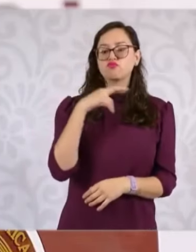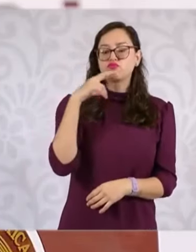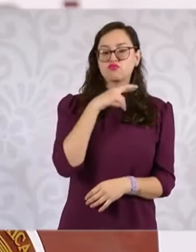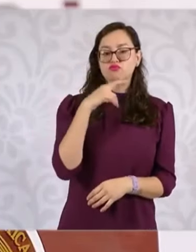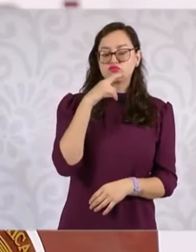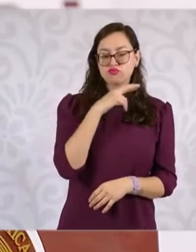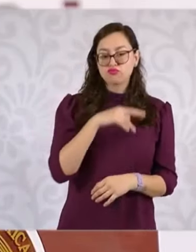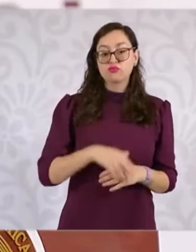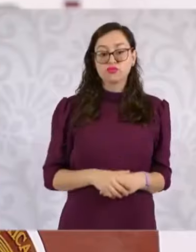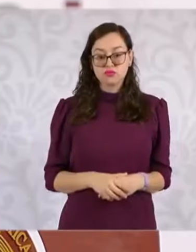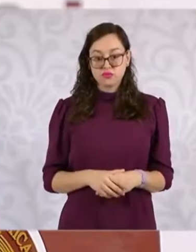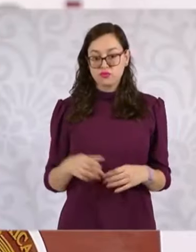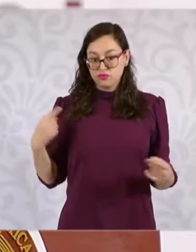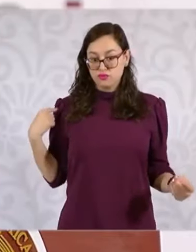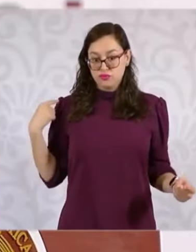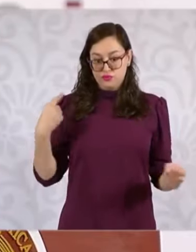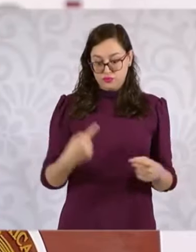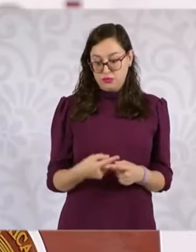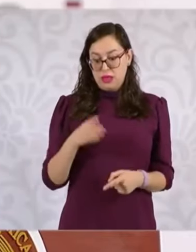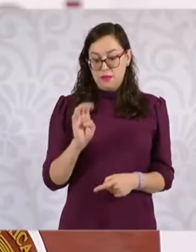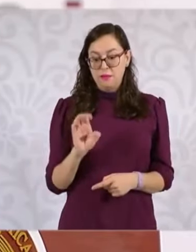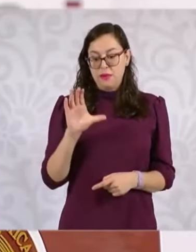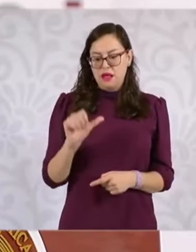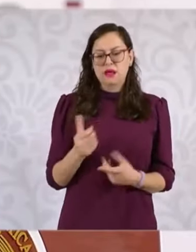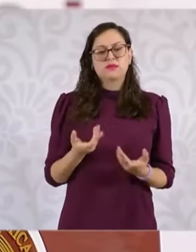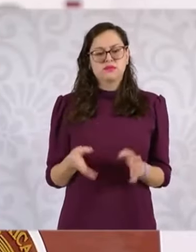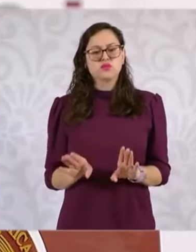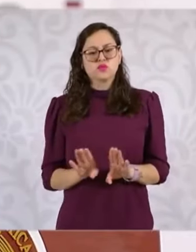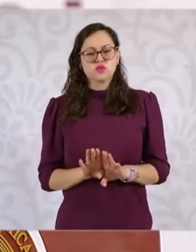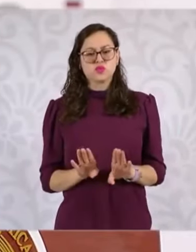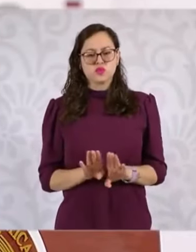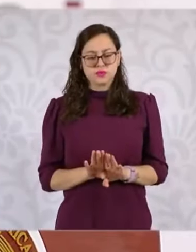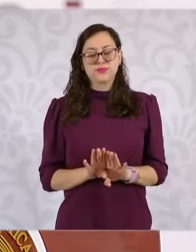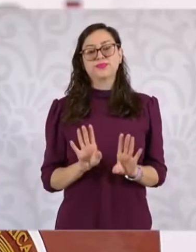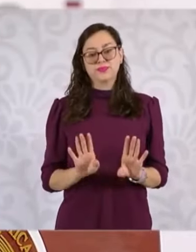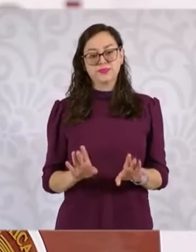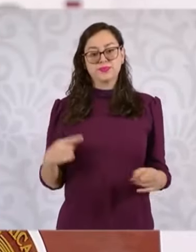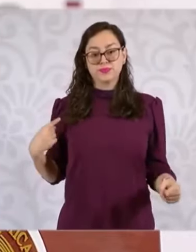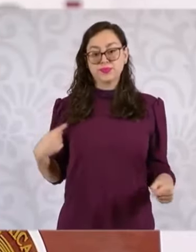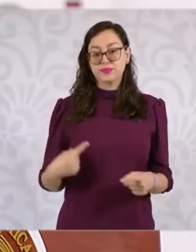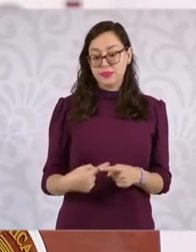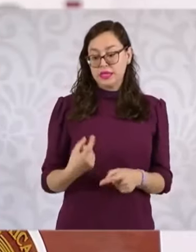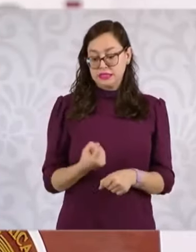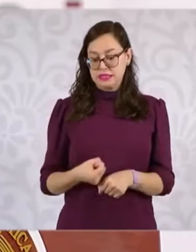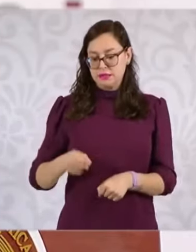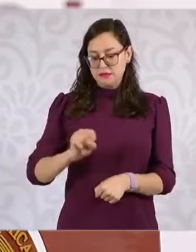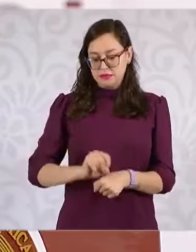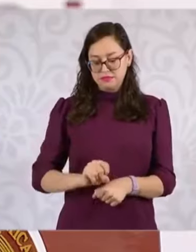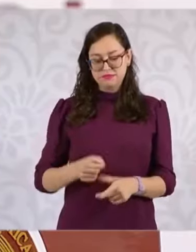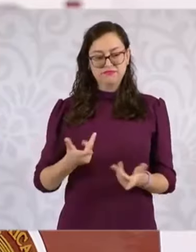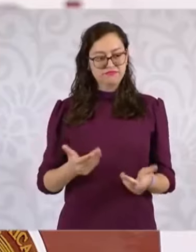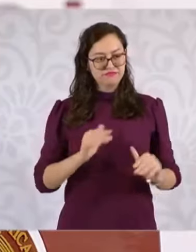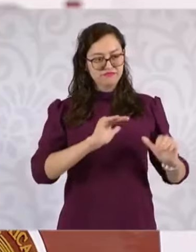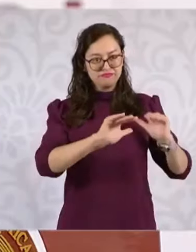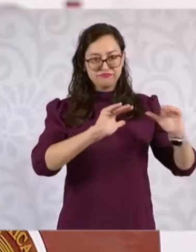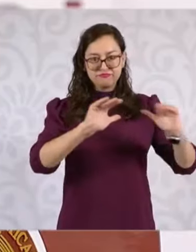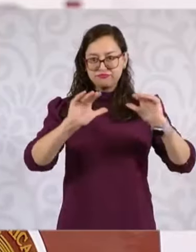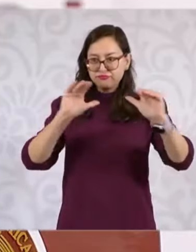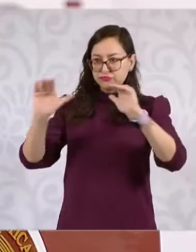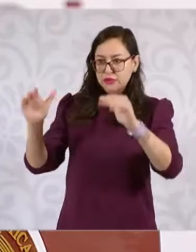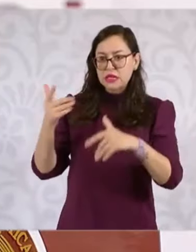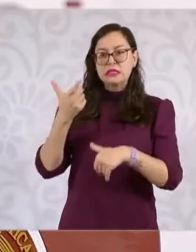con la beca Rita Cetina. Esta semana que terminó iniciaron las asambleas en las secundarias,